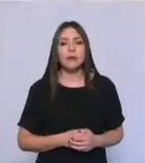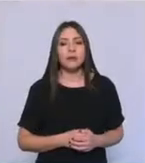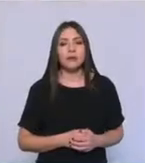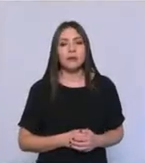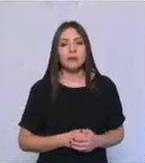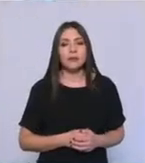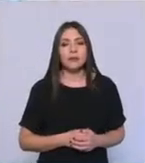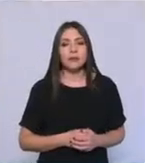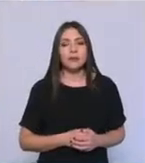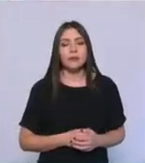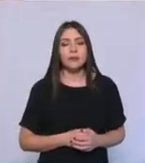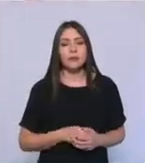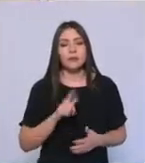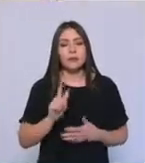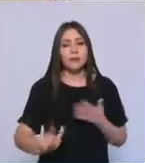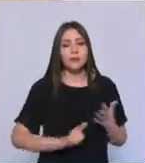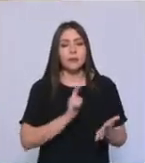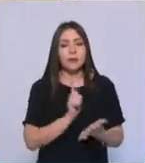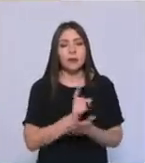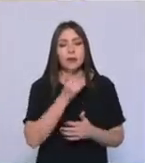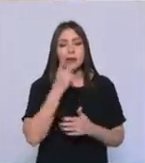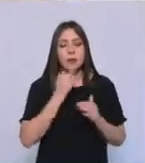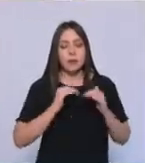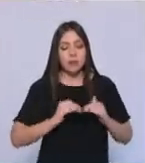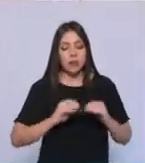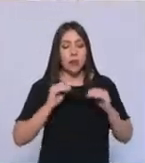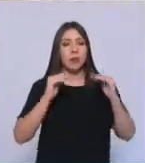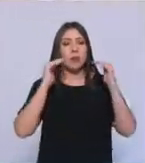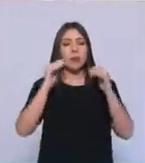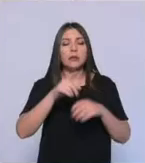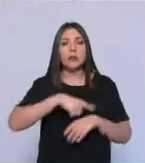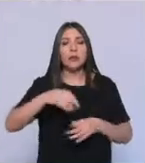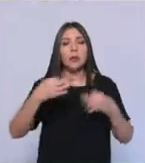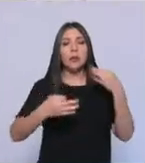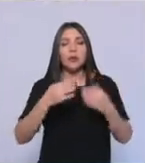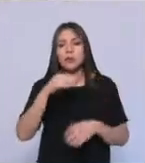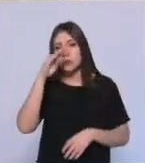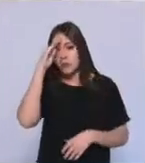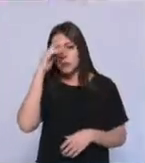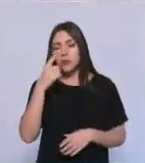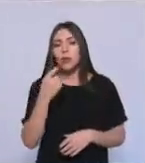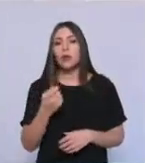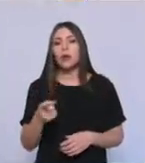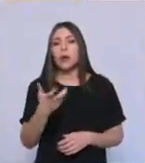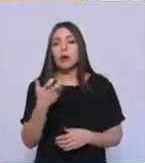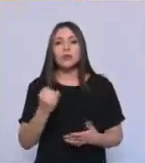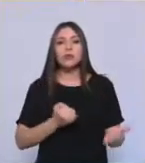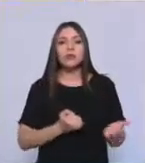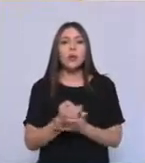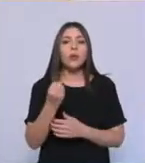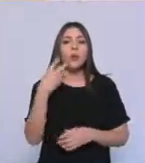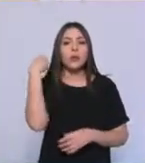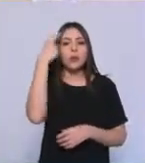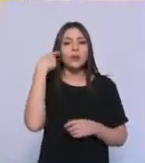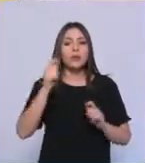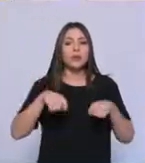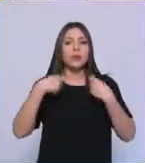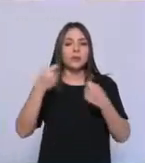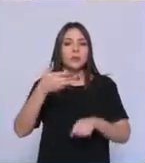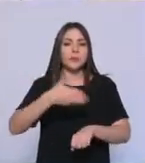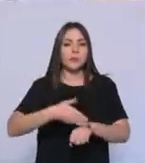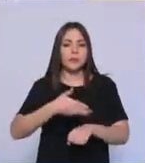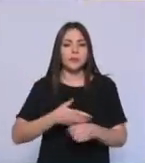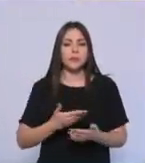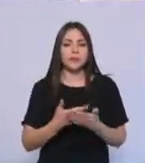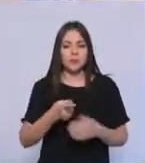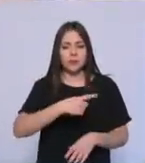máximos, y dependiendo del asunto, es como el juez determina cuántas horas les corresponde. Héctor, una duda que nos surge aquí en el estudio es,